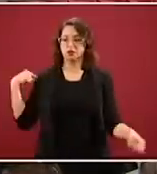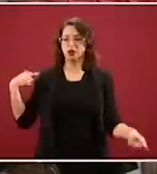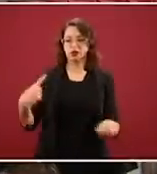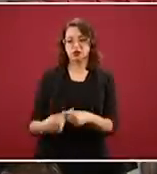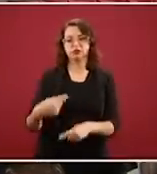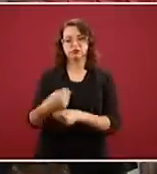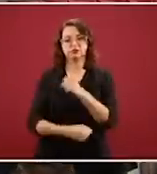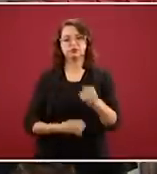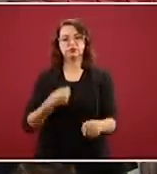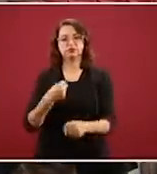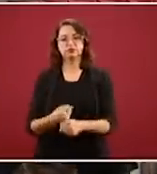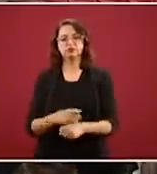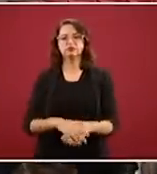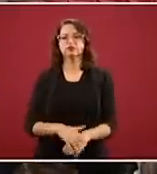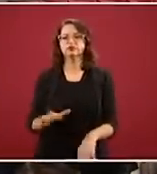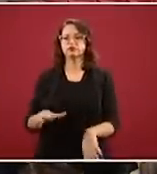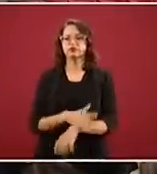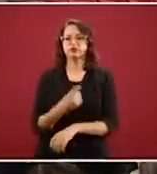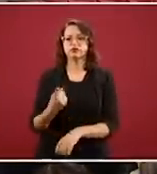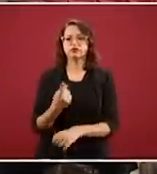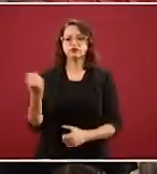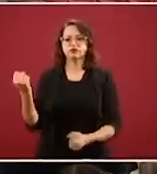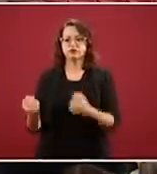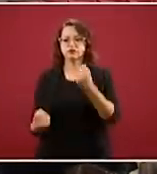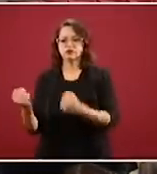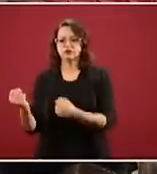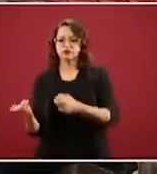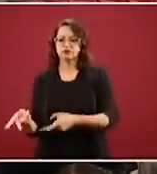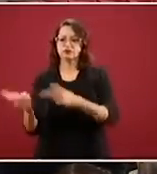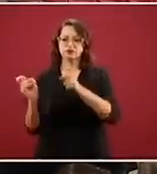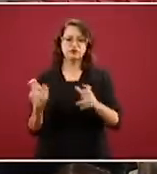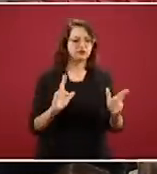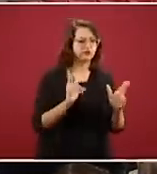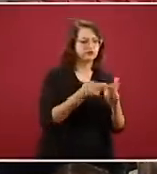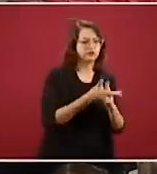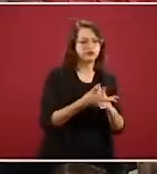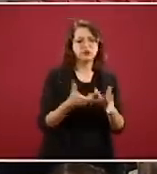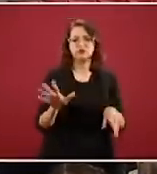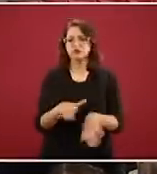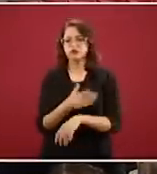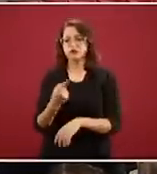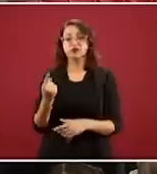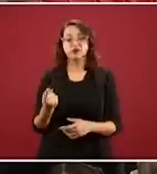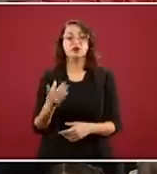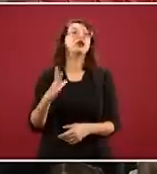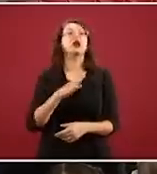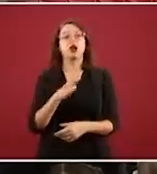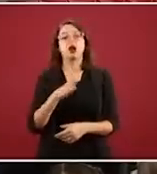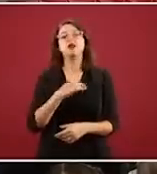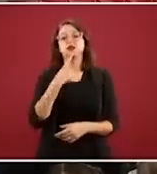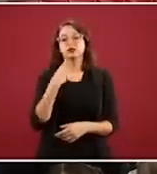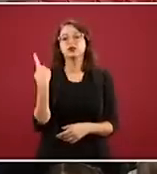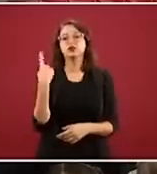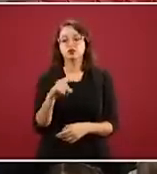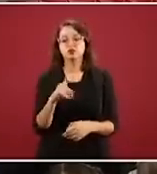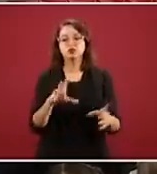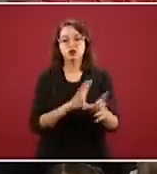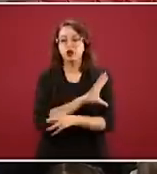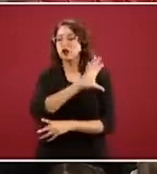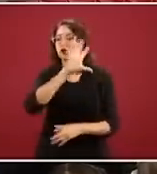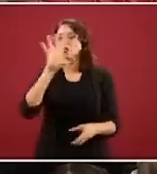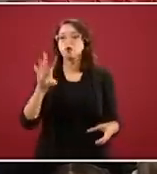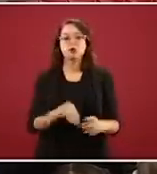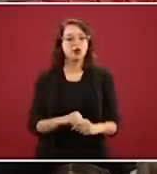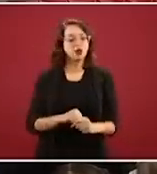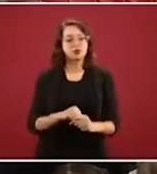1 de diciembre. ¿Por qué vehículos automotor y homicidios? Porque no hay cifra negra. Aquí sí, absolutamente todo